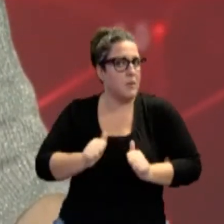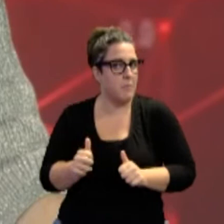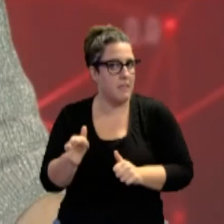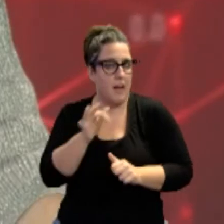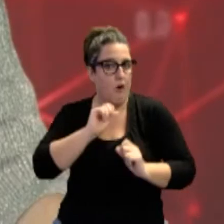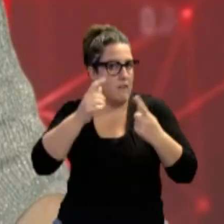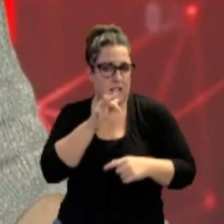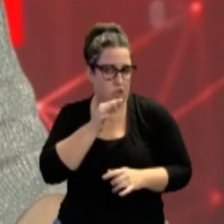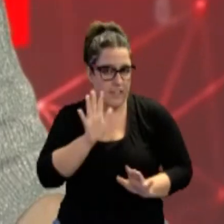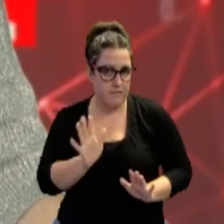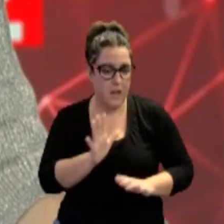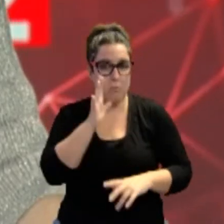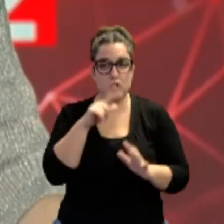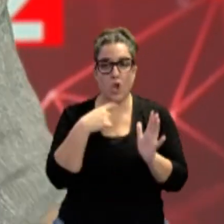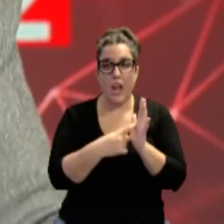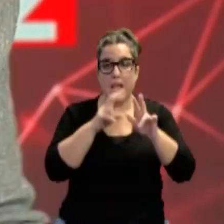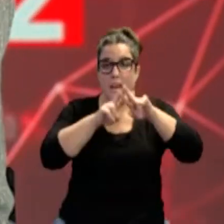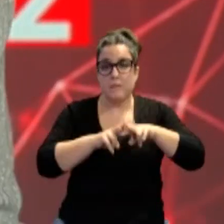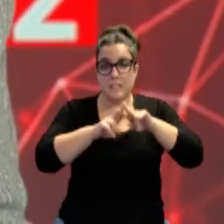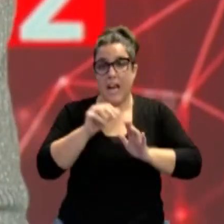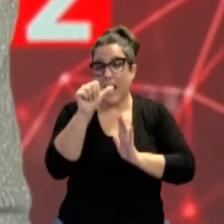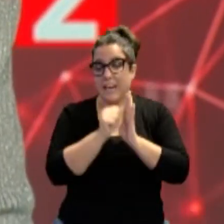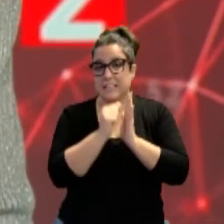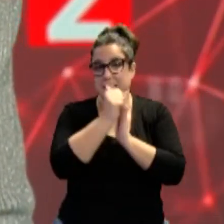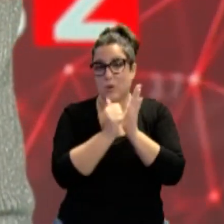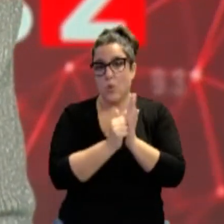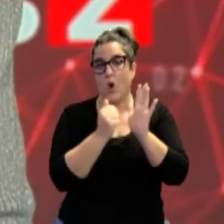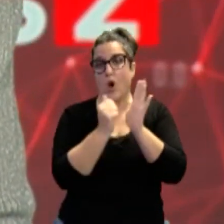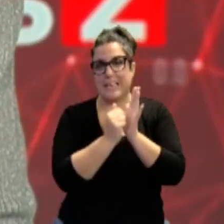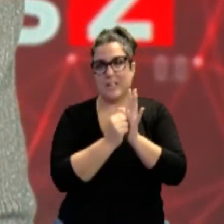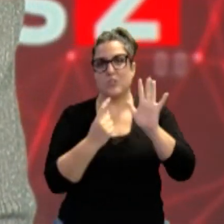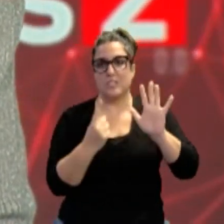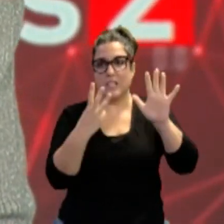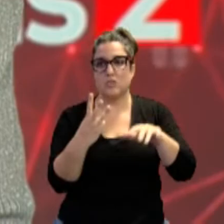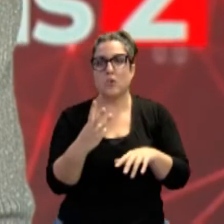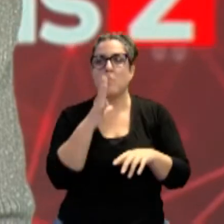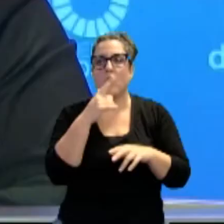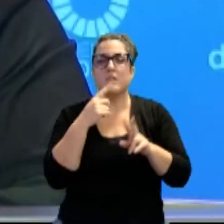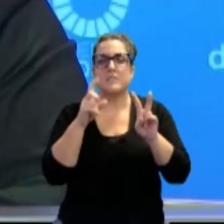se abre a revisar la ley, concretamente el artículo 68, donde se exige dejar el cargo público.